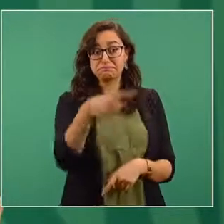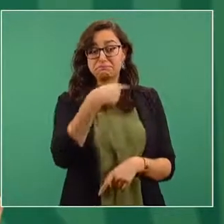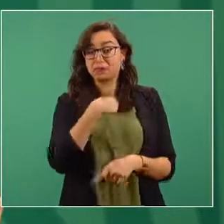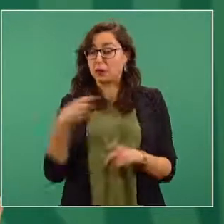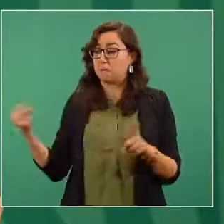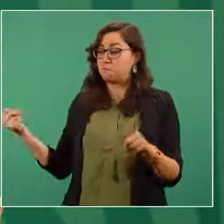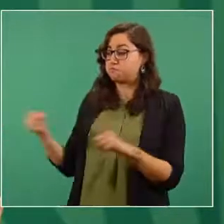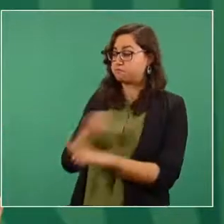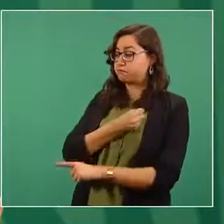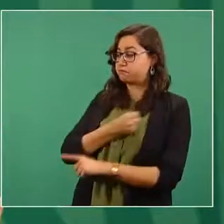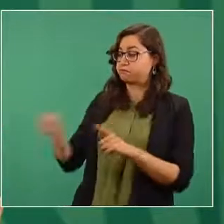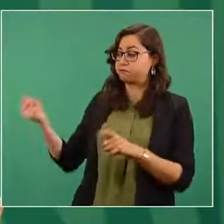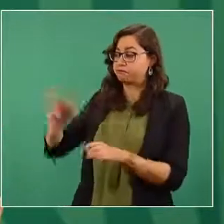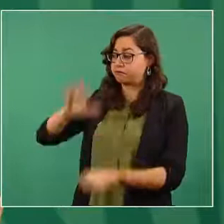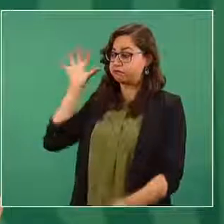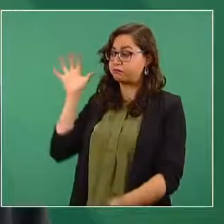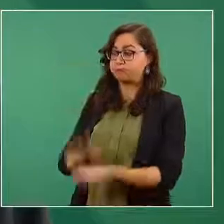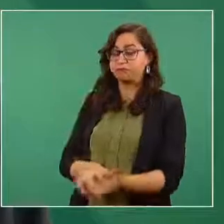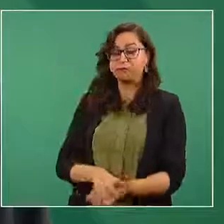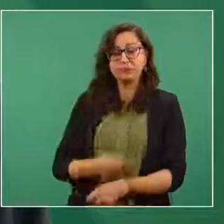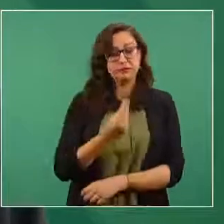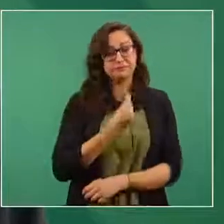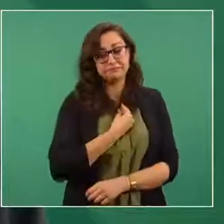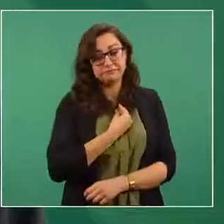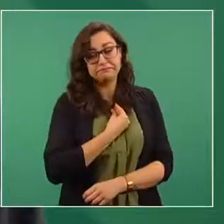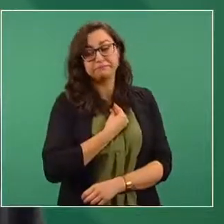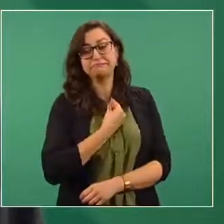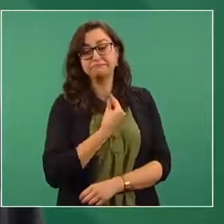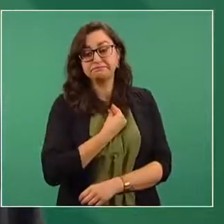represión, pero así es esto.